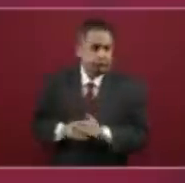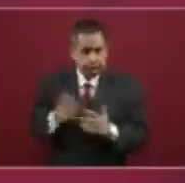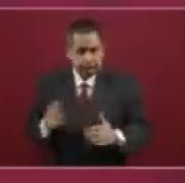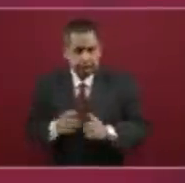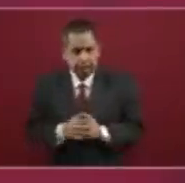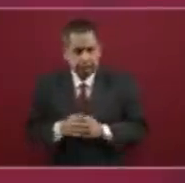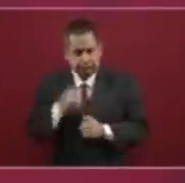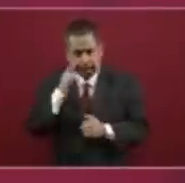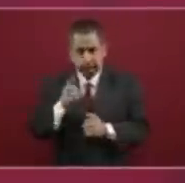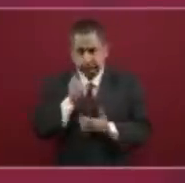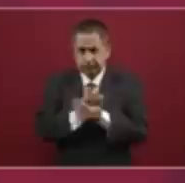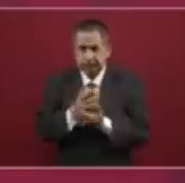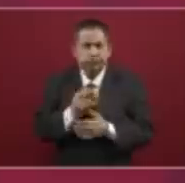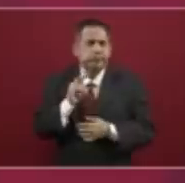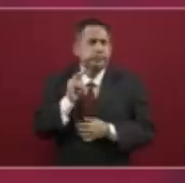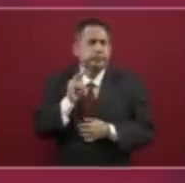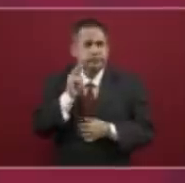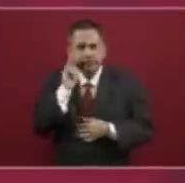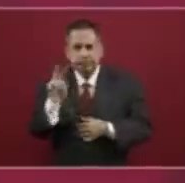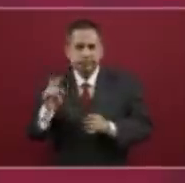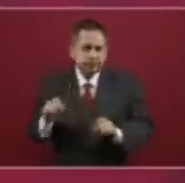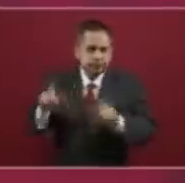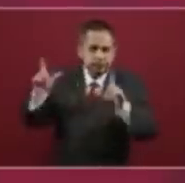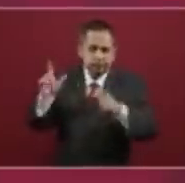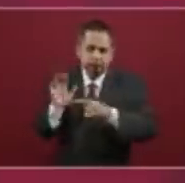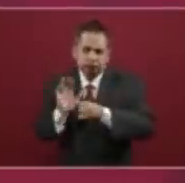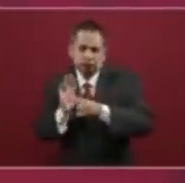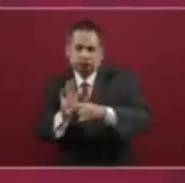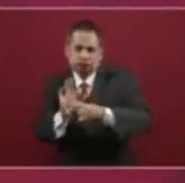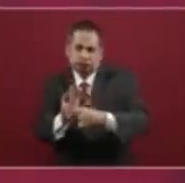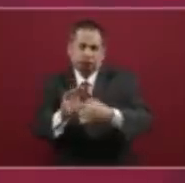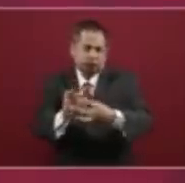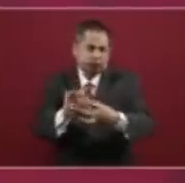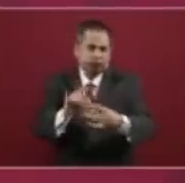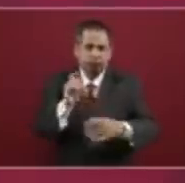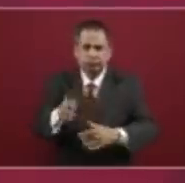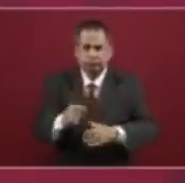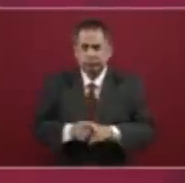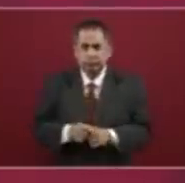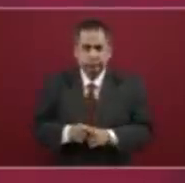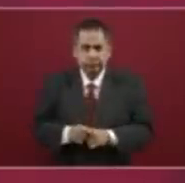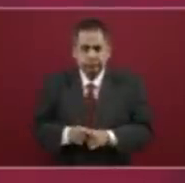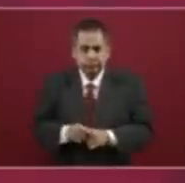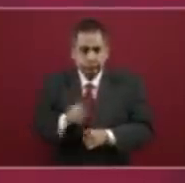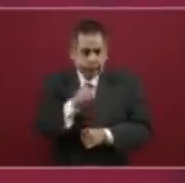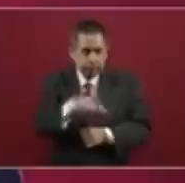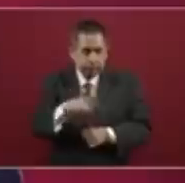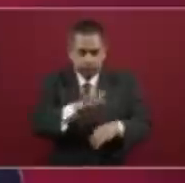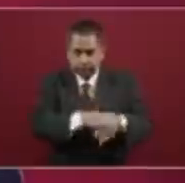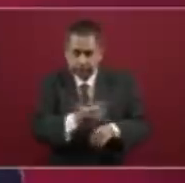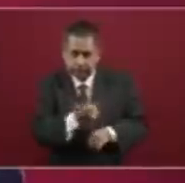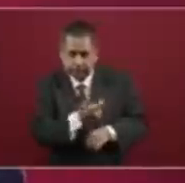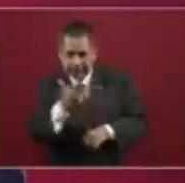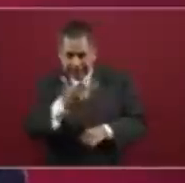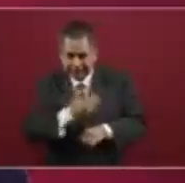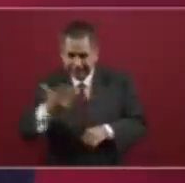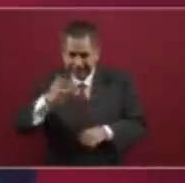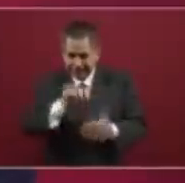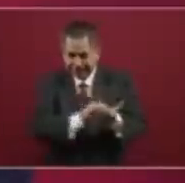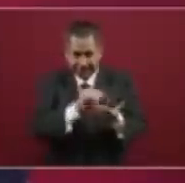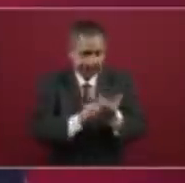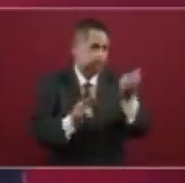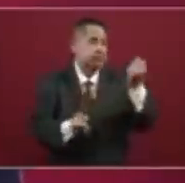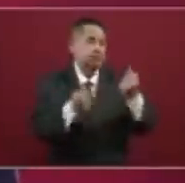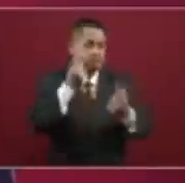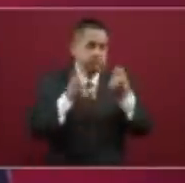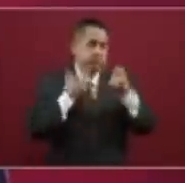va a llegar el momento en que si continúan altos los precios de algunas